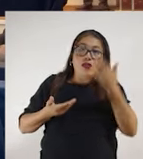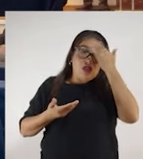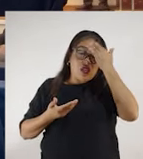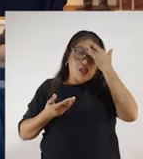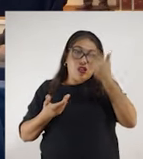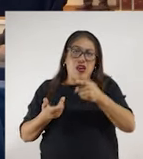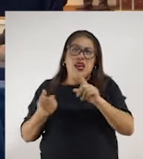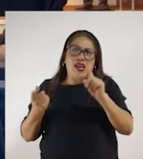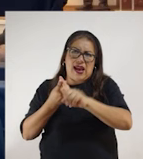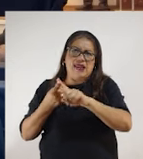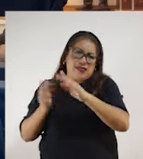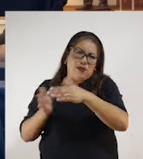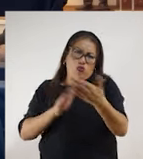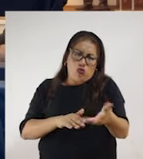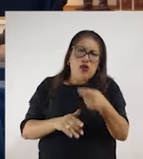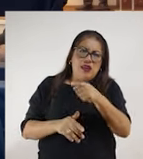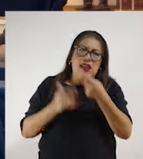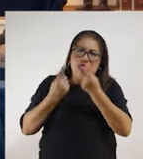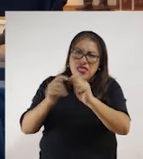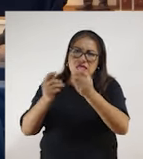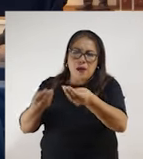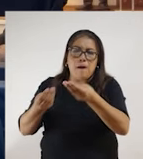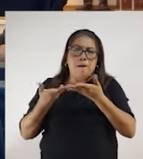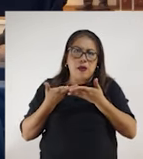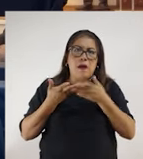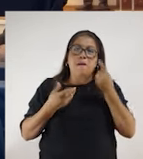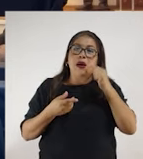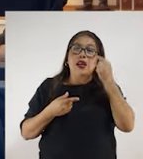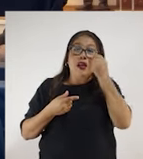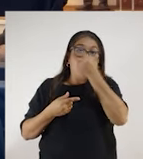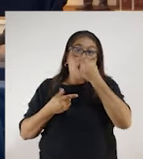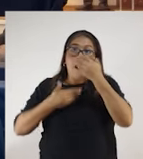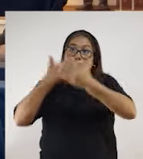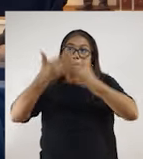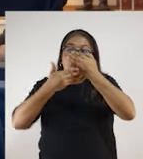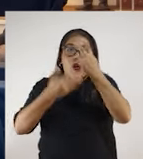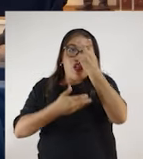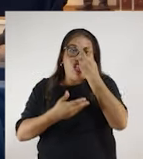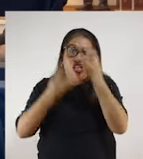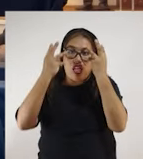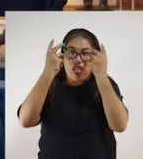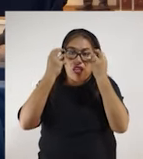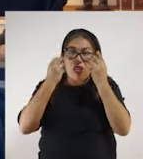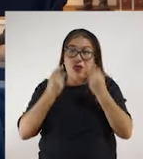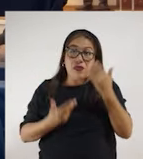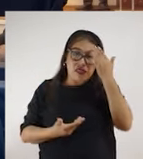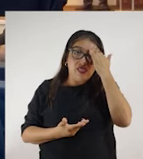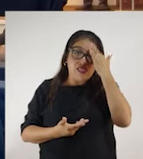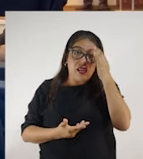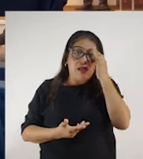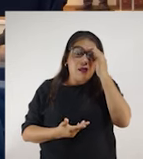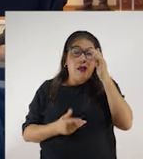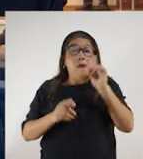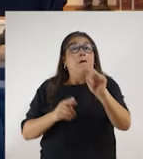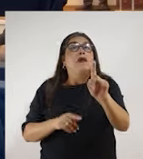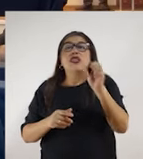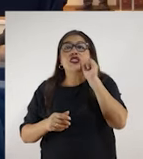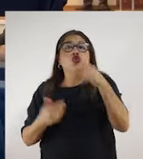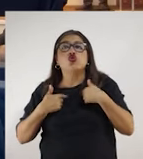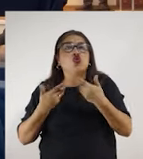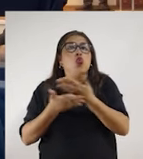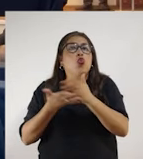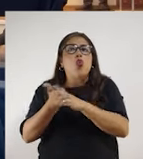porque el tratamiento es de por vida, ¿cierto? Para que no siga avanzando el deterioro en el nervio óptico. Pero